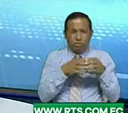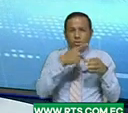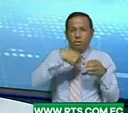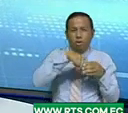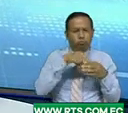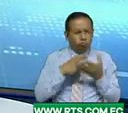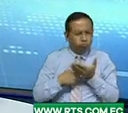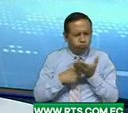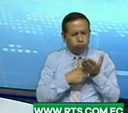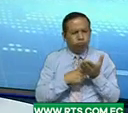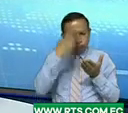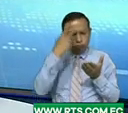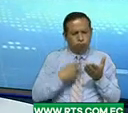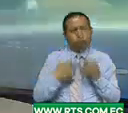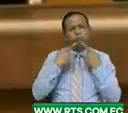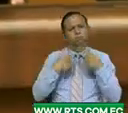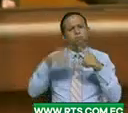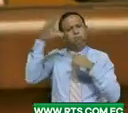Nacional.